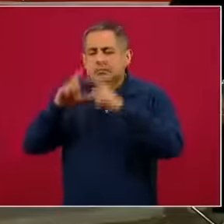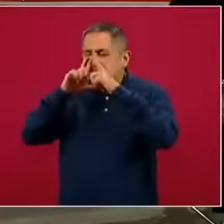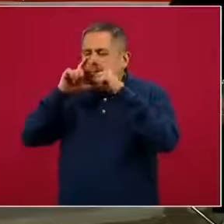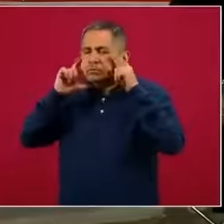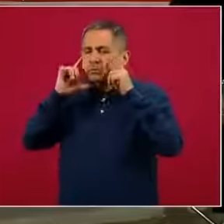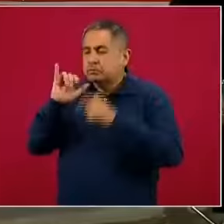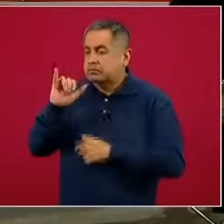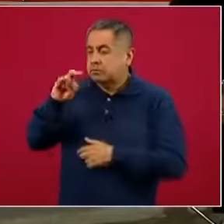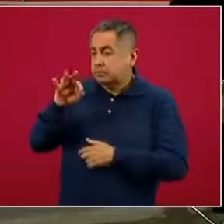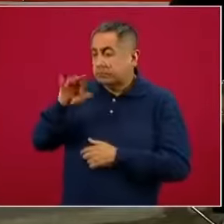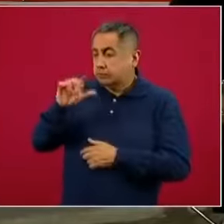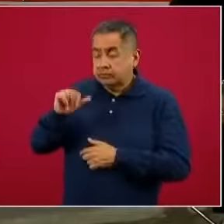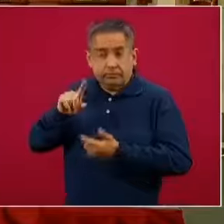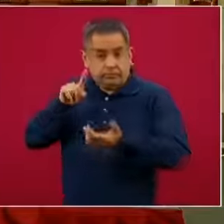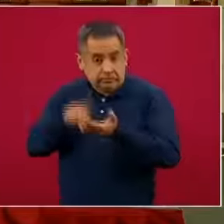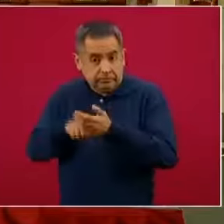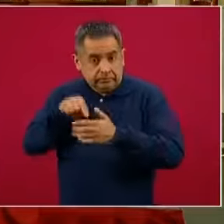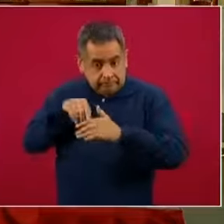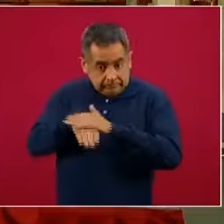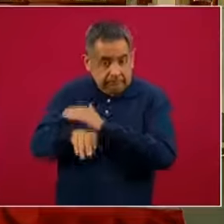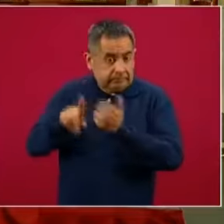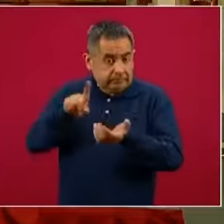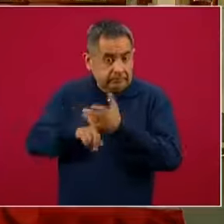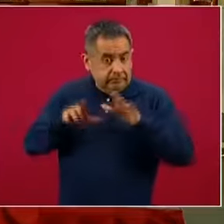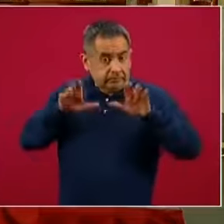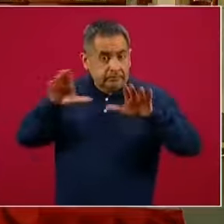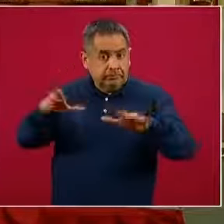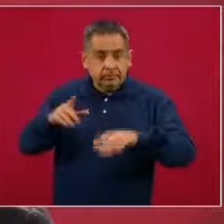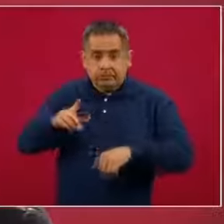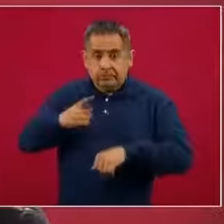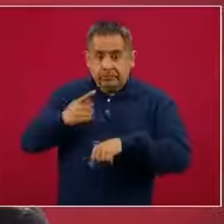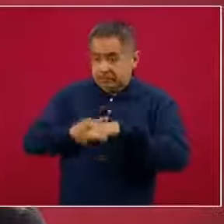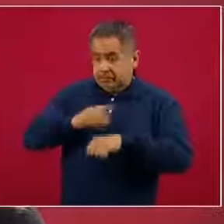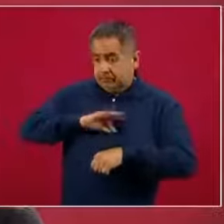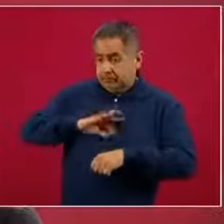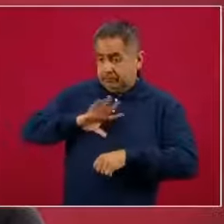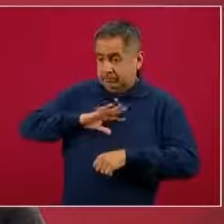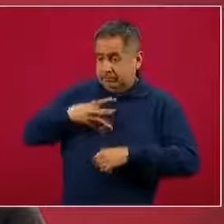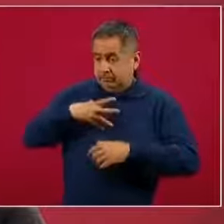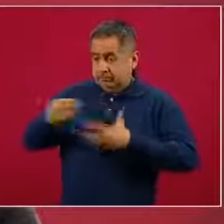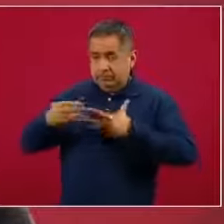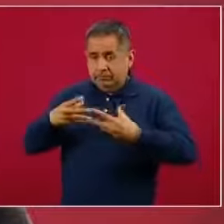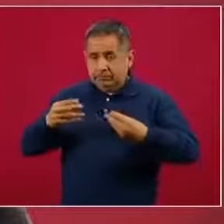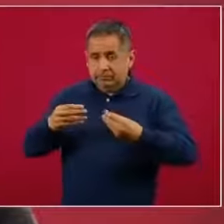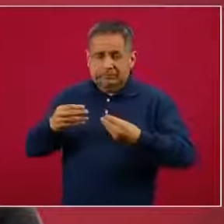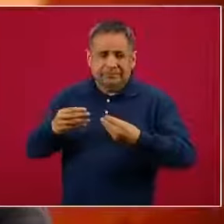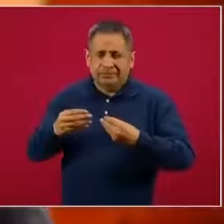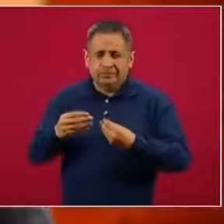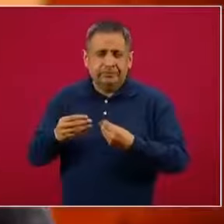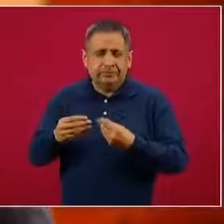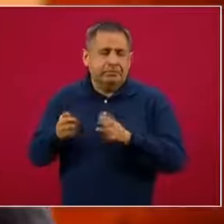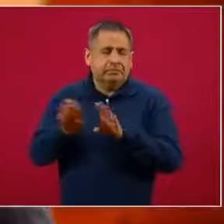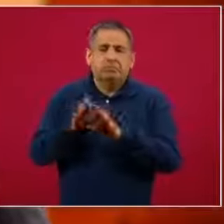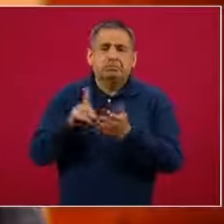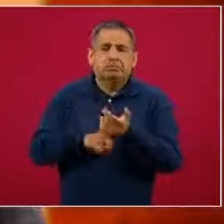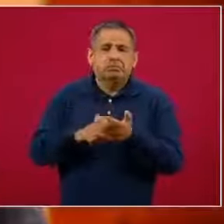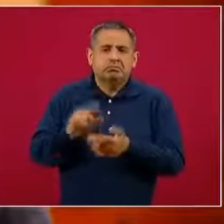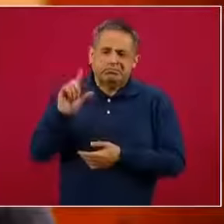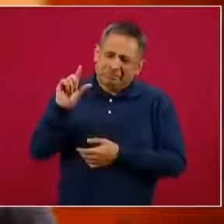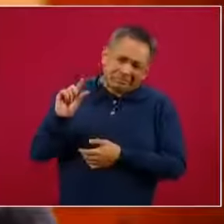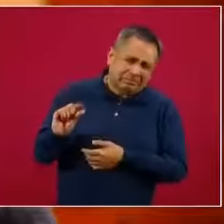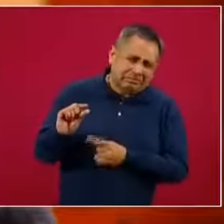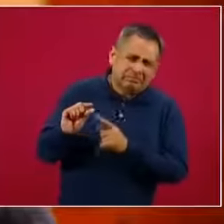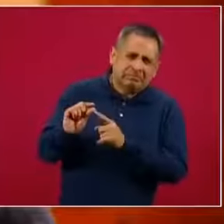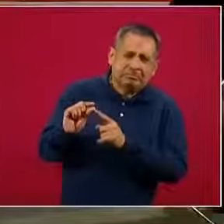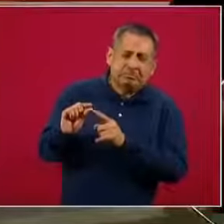se encuentra que el riesgo de contagio al interior de la aeronave durante el tránsito es muy sustancialmente menor a